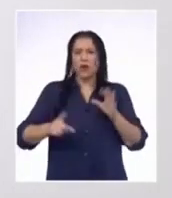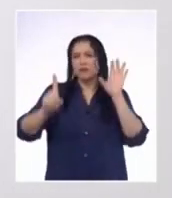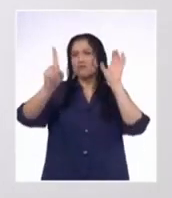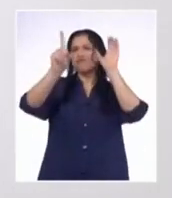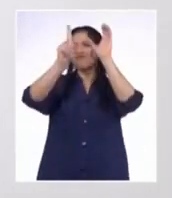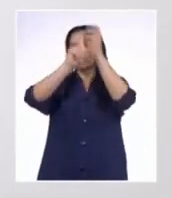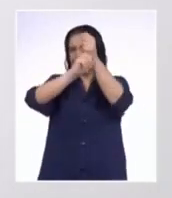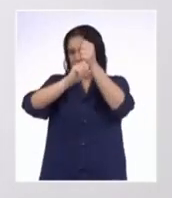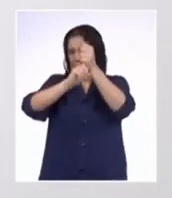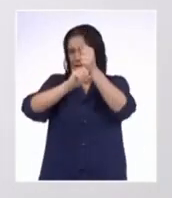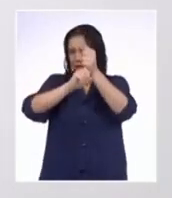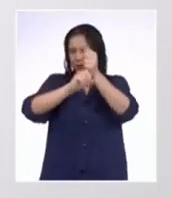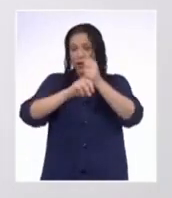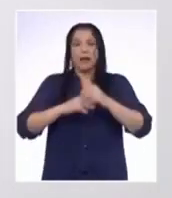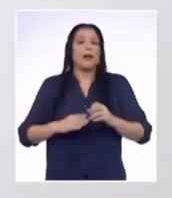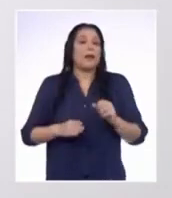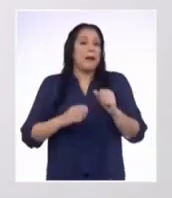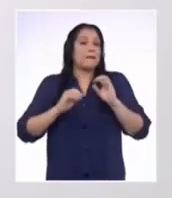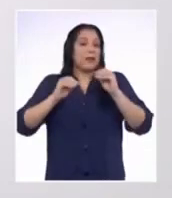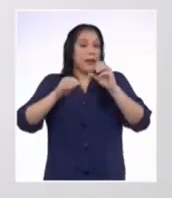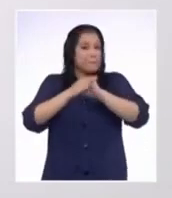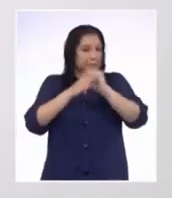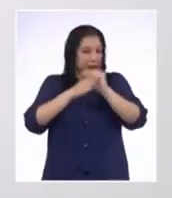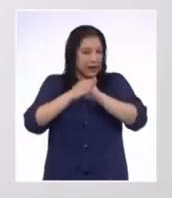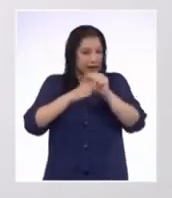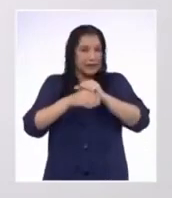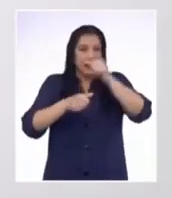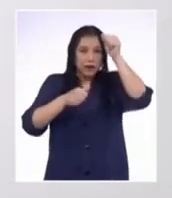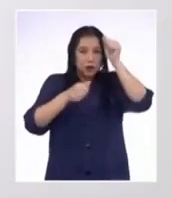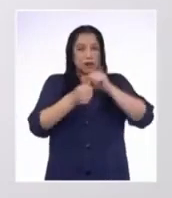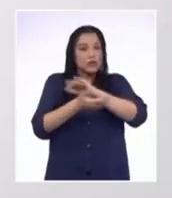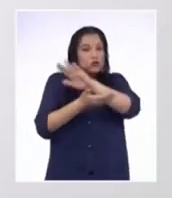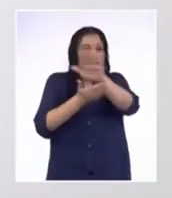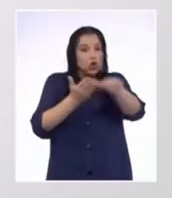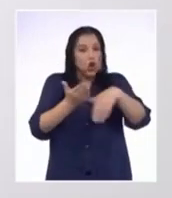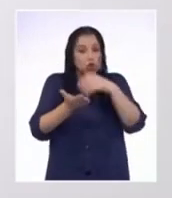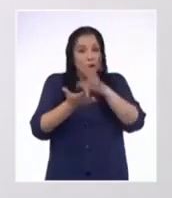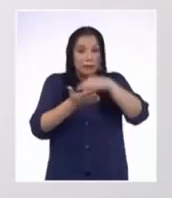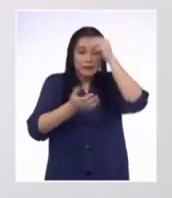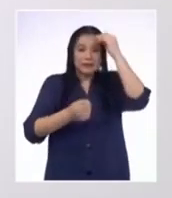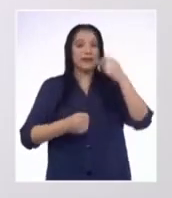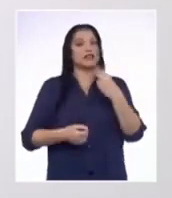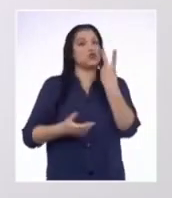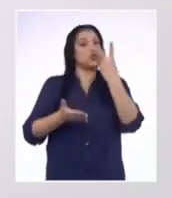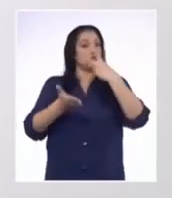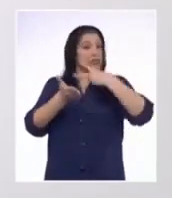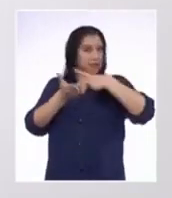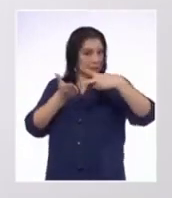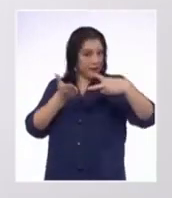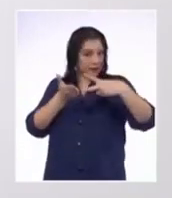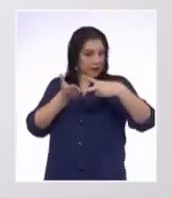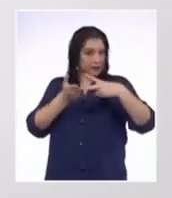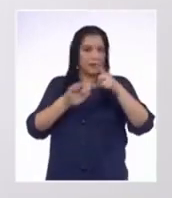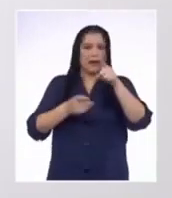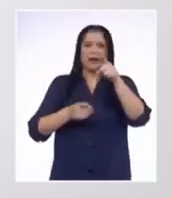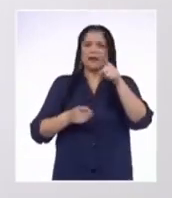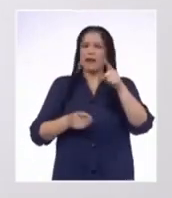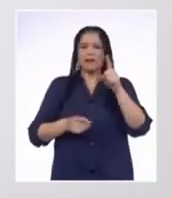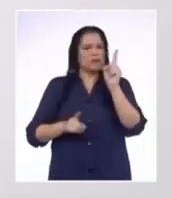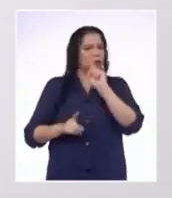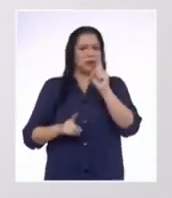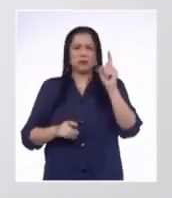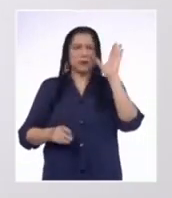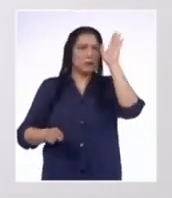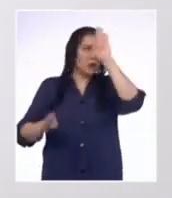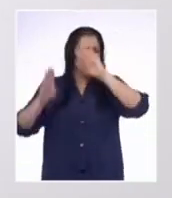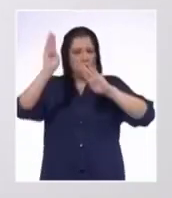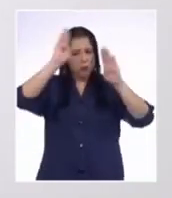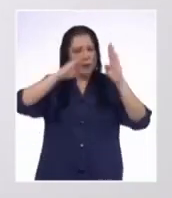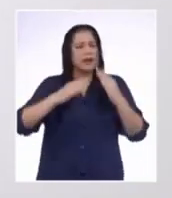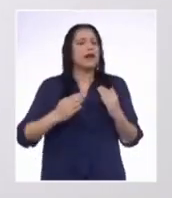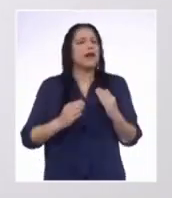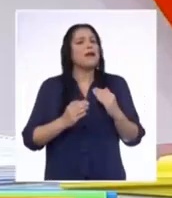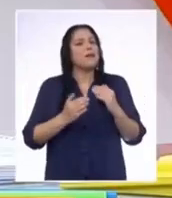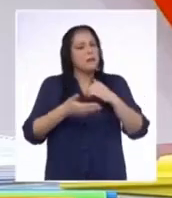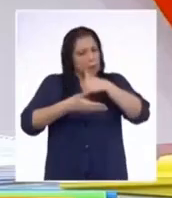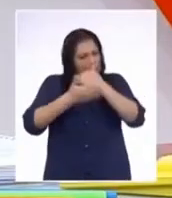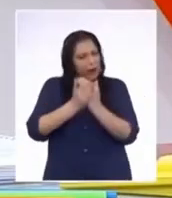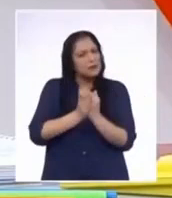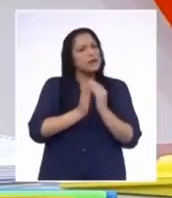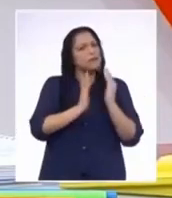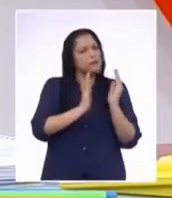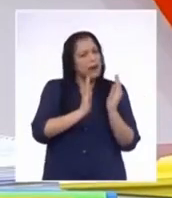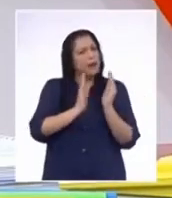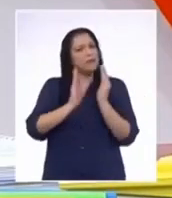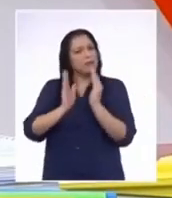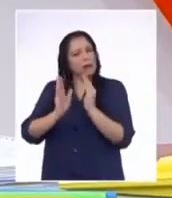hoy. Reforzar todo el aprendizaje que han tenido en esta quincena. Y no se preocupen en casa, que iremos por partes.